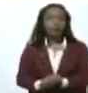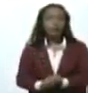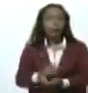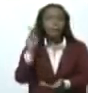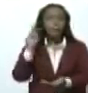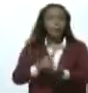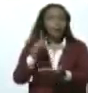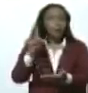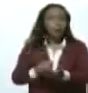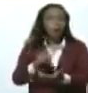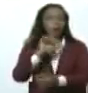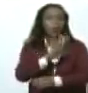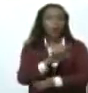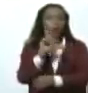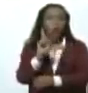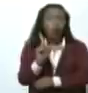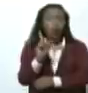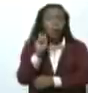participación